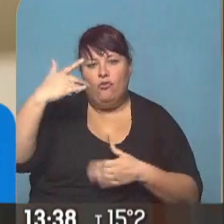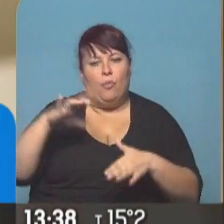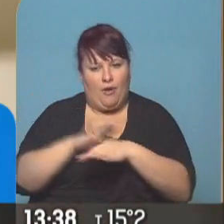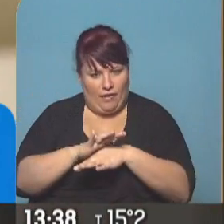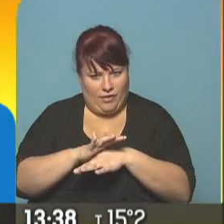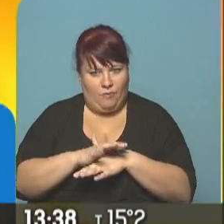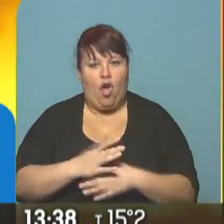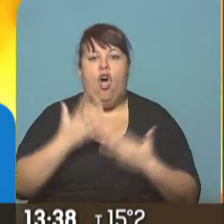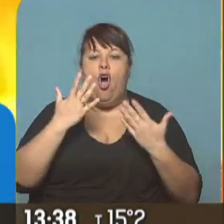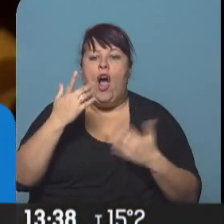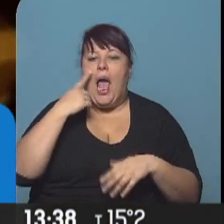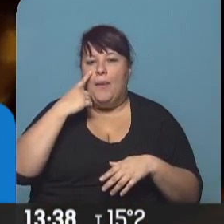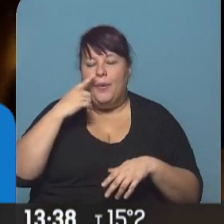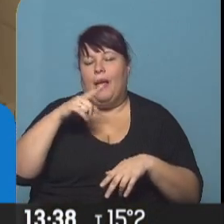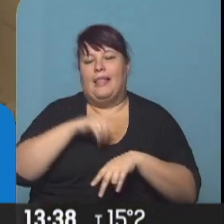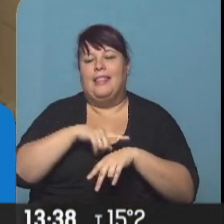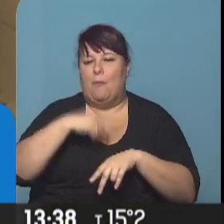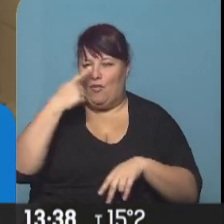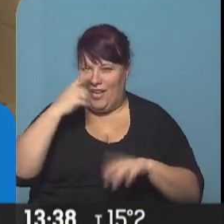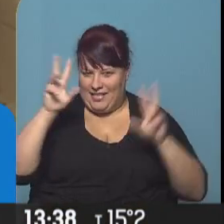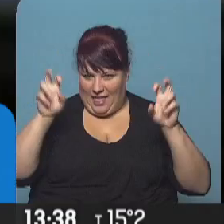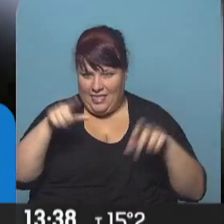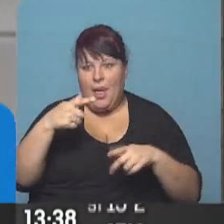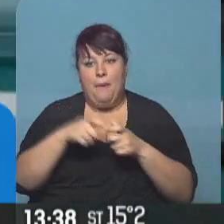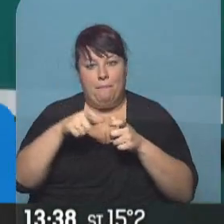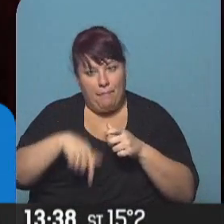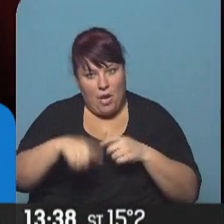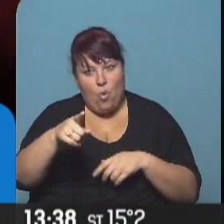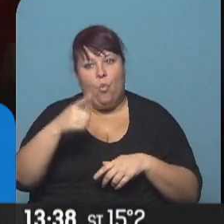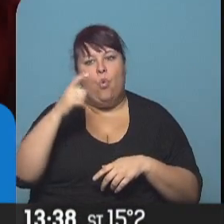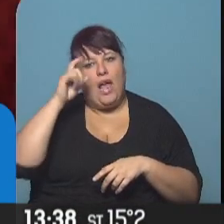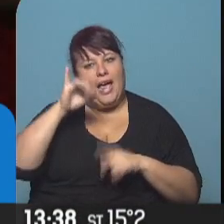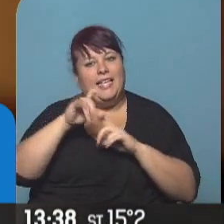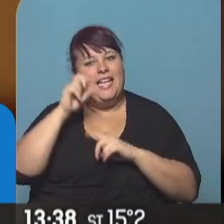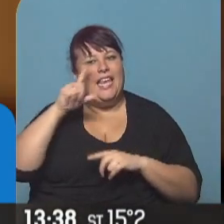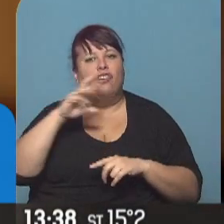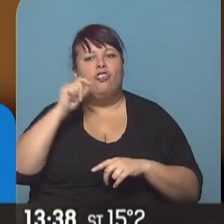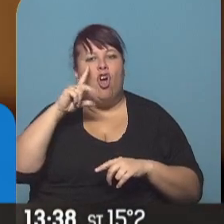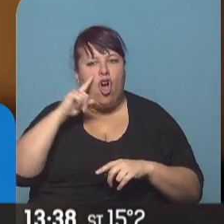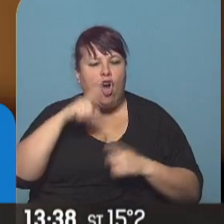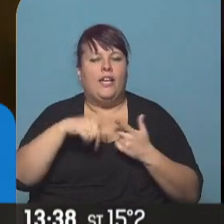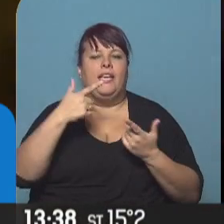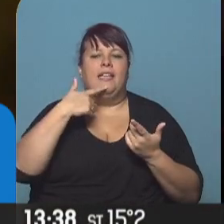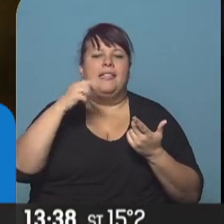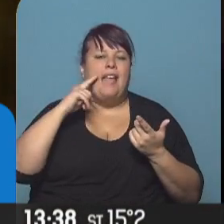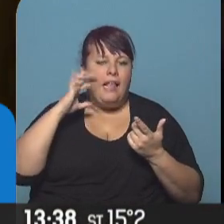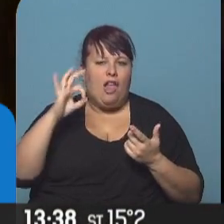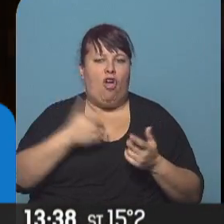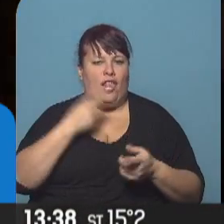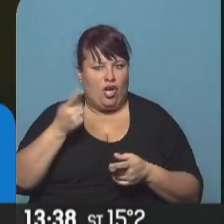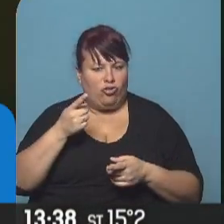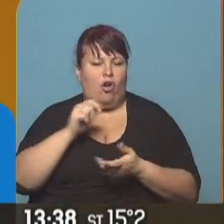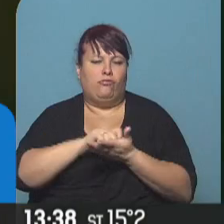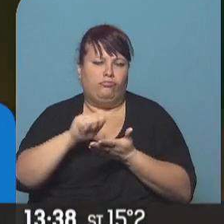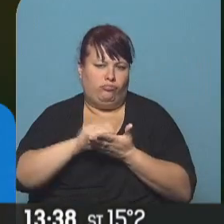perfecto. Ojalá vivas tiempos interesantes. Es la película que está protagonizada por Ezequiel Tronconi, con Santiago Van Damme en la dirección, que hizo el